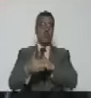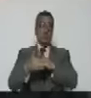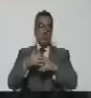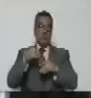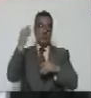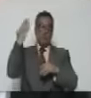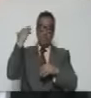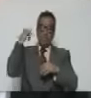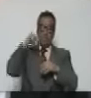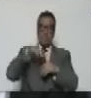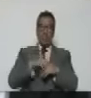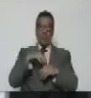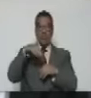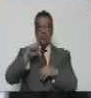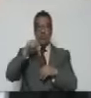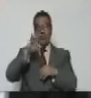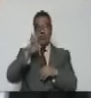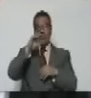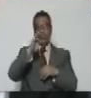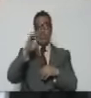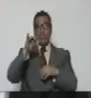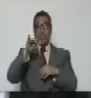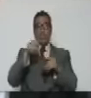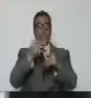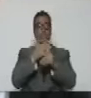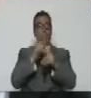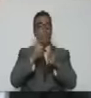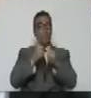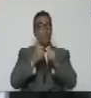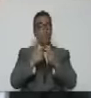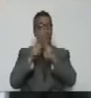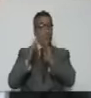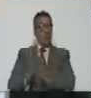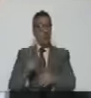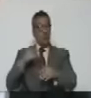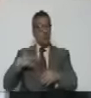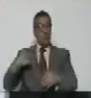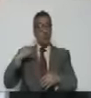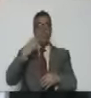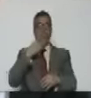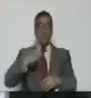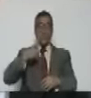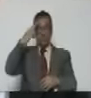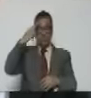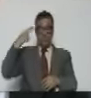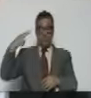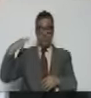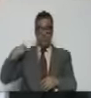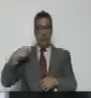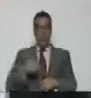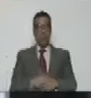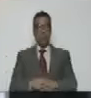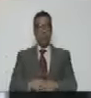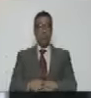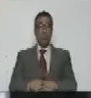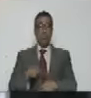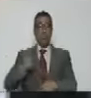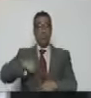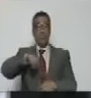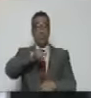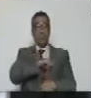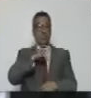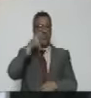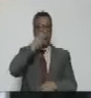epopeya de nuestros libertadores. Podemos sentirnos realmente orgullosos de nuestro